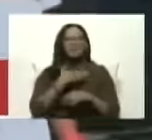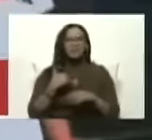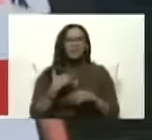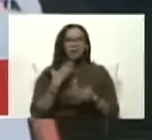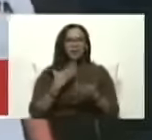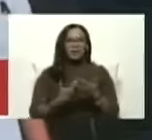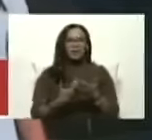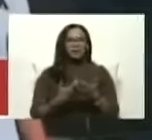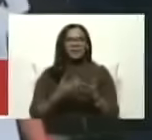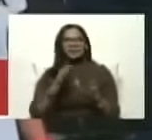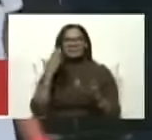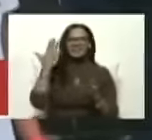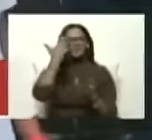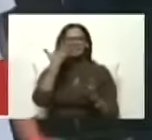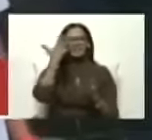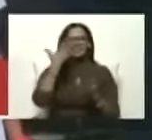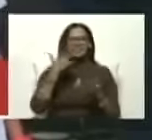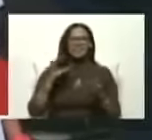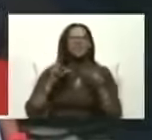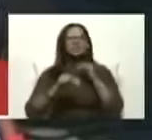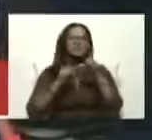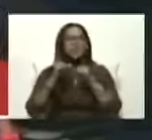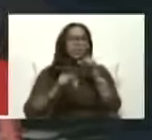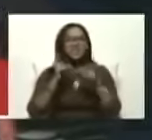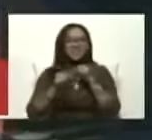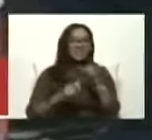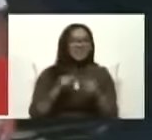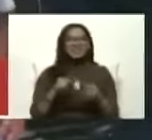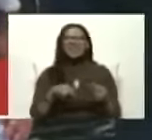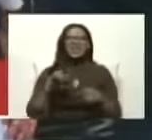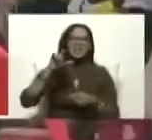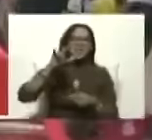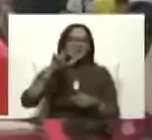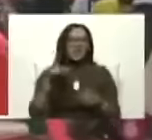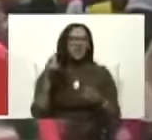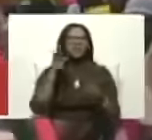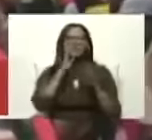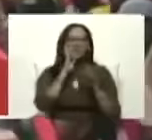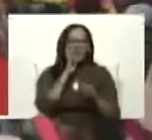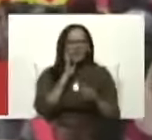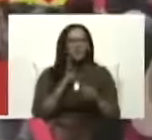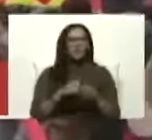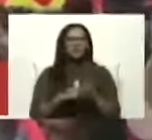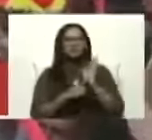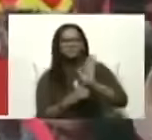para restregárselos en Twitter, pues se los voy a restregar en Twitter, en Instagram, en Facebook,